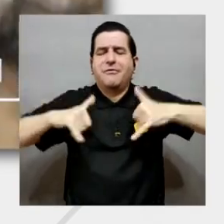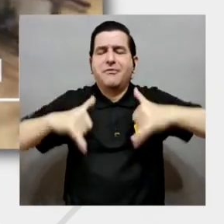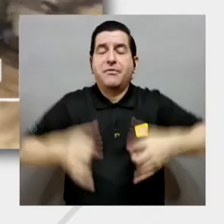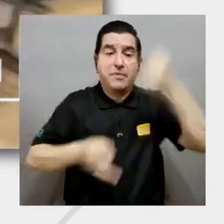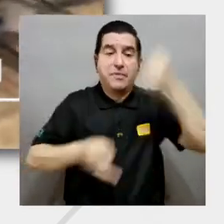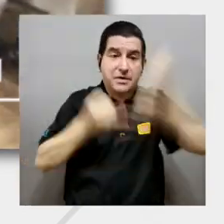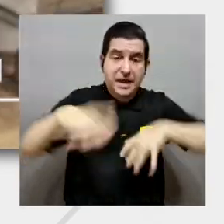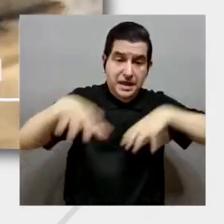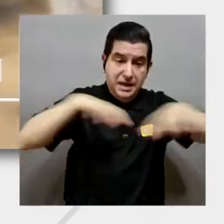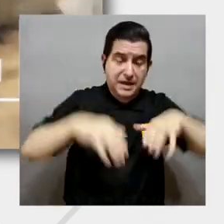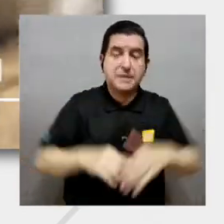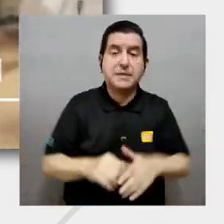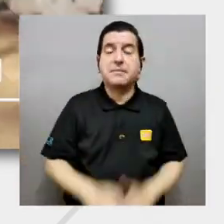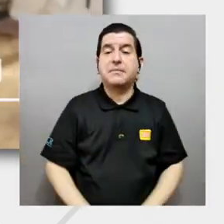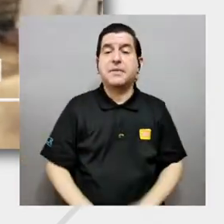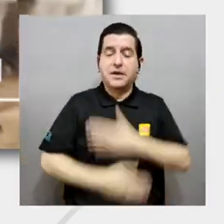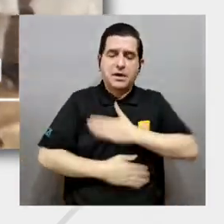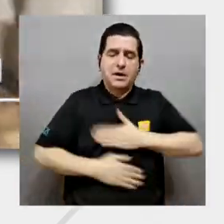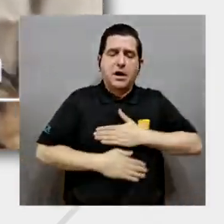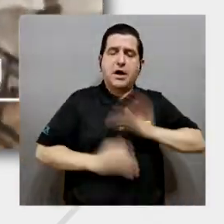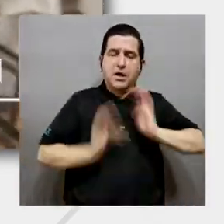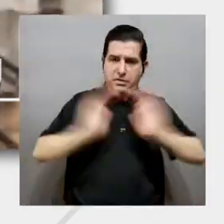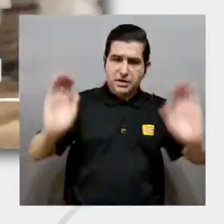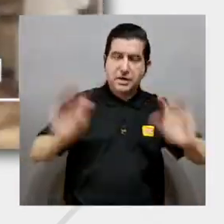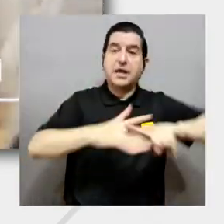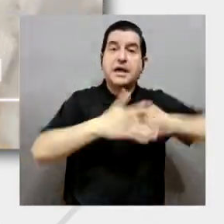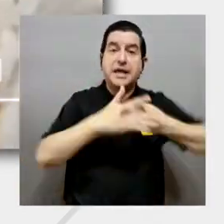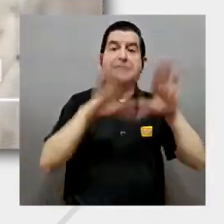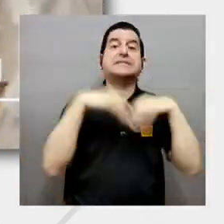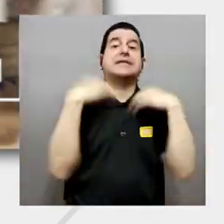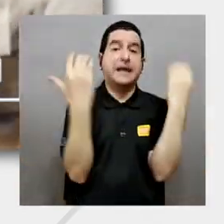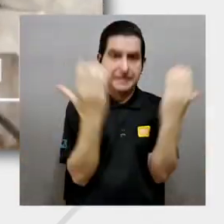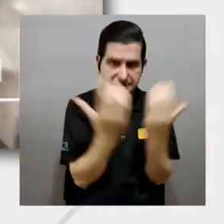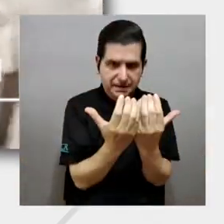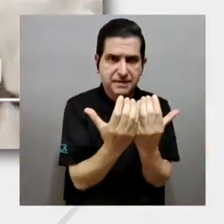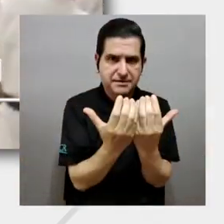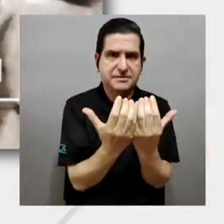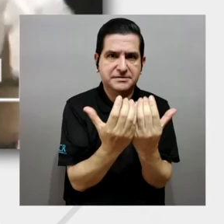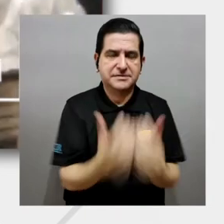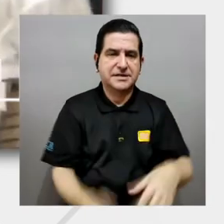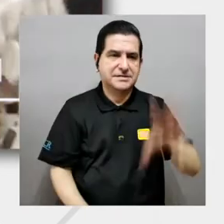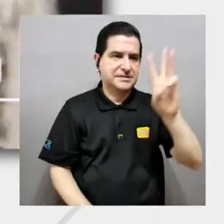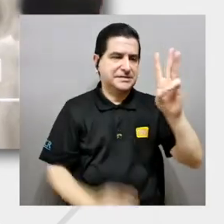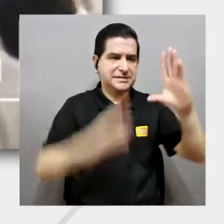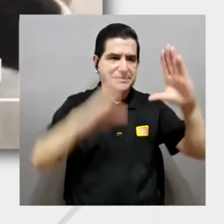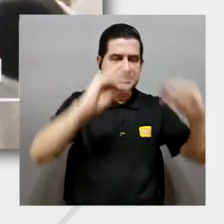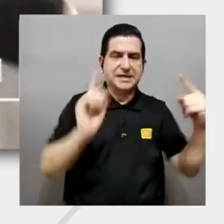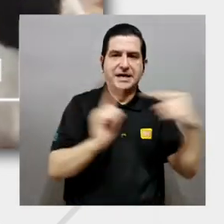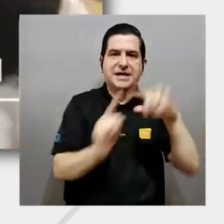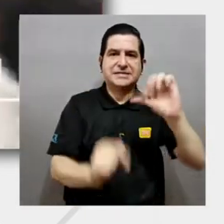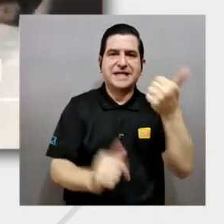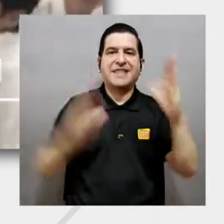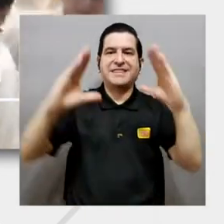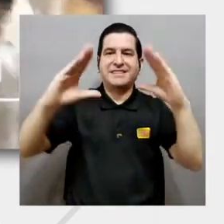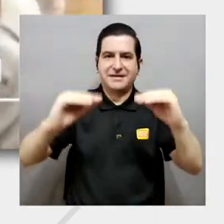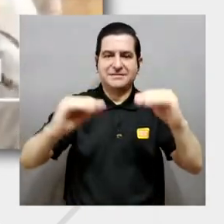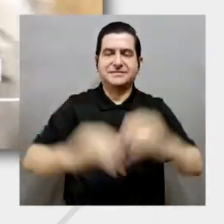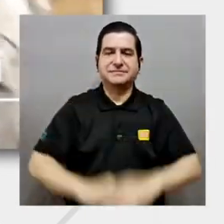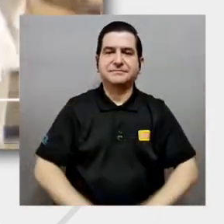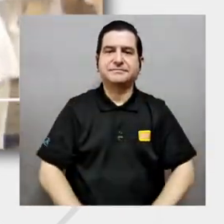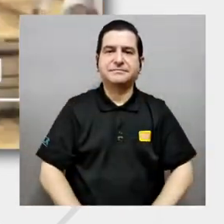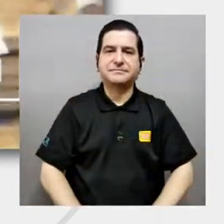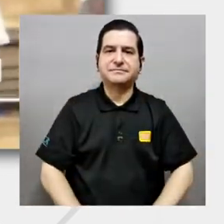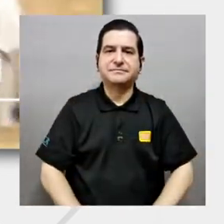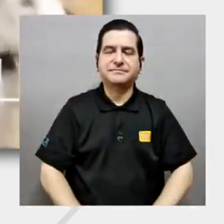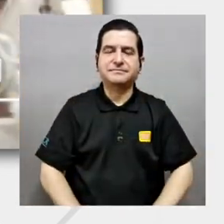aquí, jugando. Ahorita termina la actividad recreativa para los niños. Iniciamos las clases, que son de 6 de la tarde